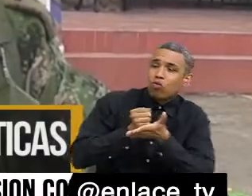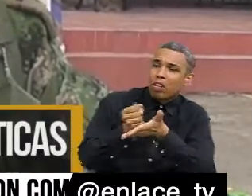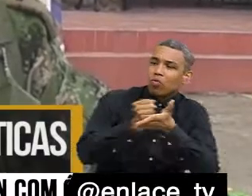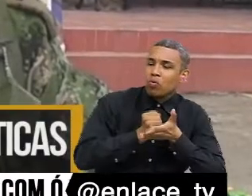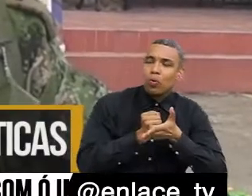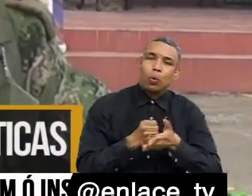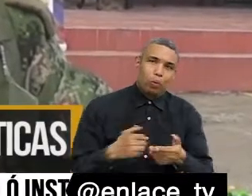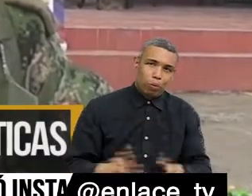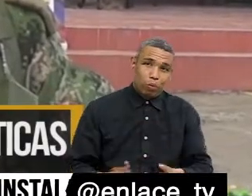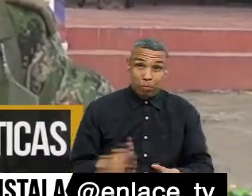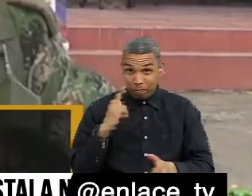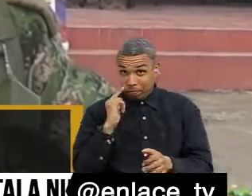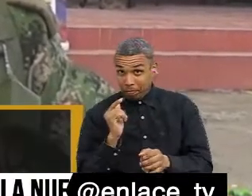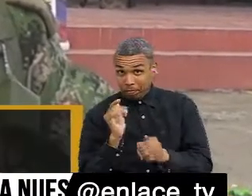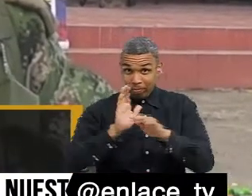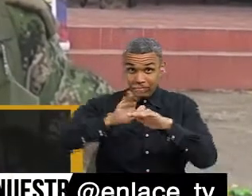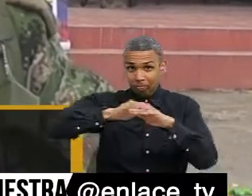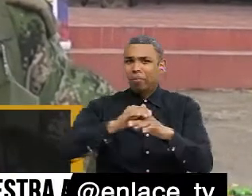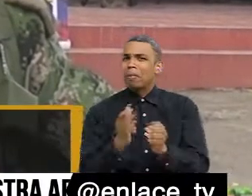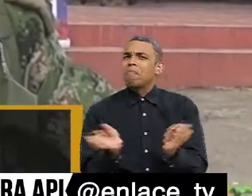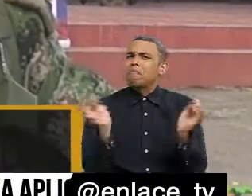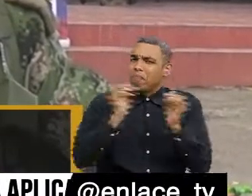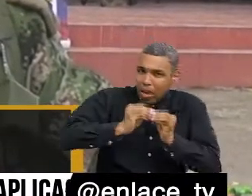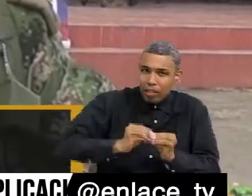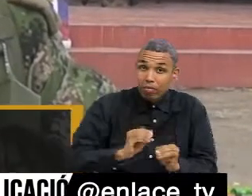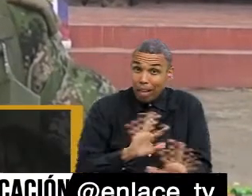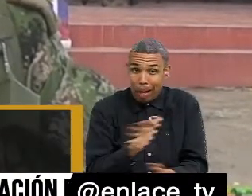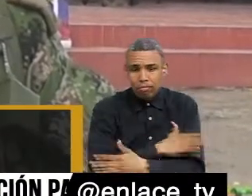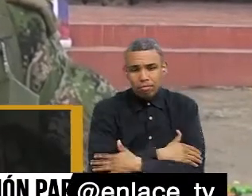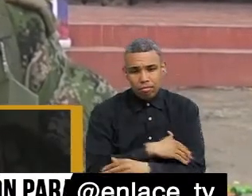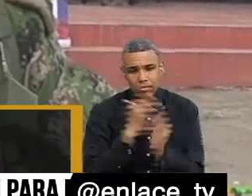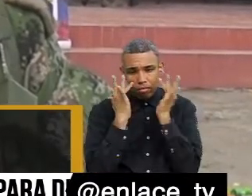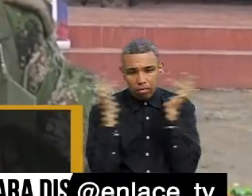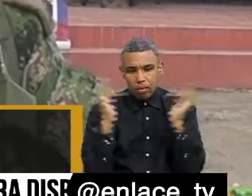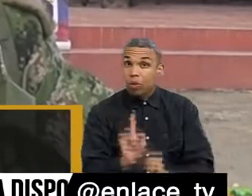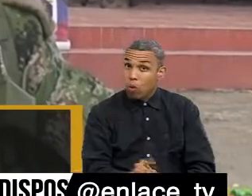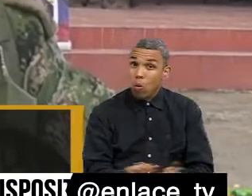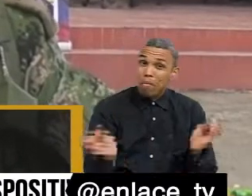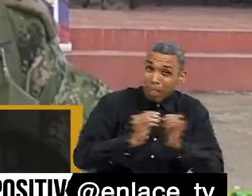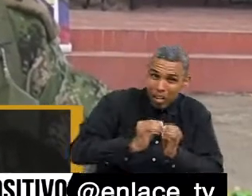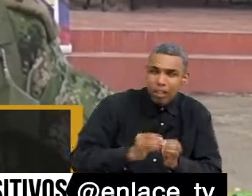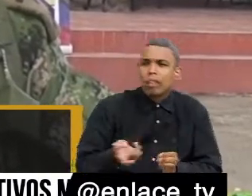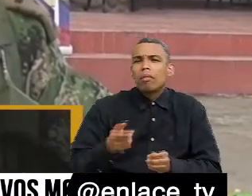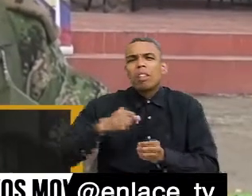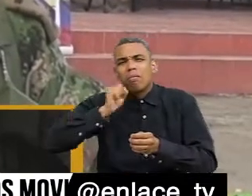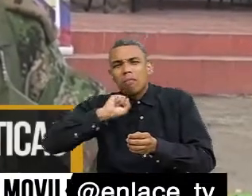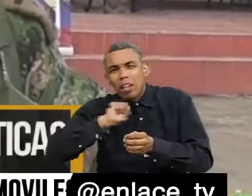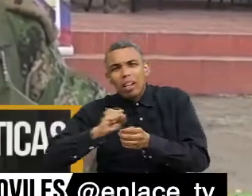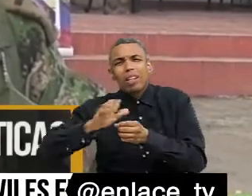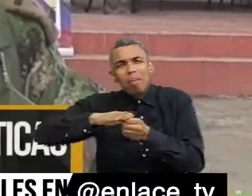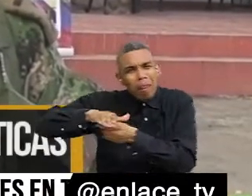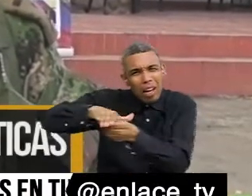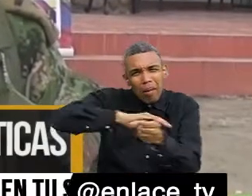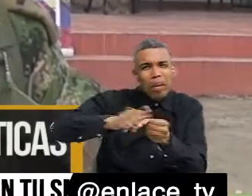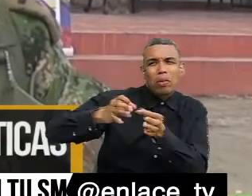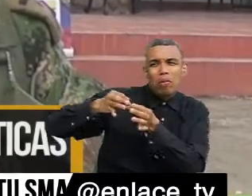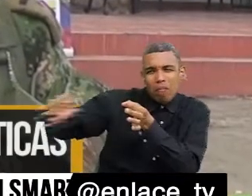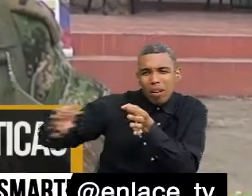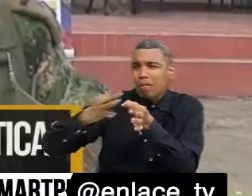jornadas en las veredas en los municipios y en todas las jurisdicciones de la segunda división especialmente en la quinta brigada